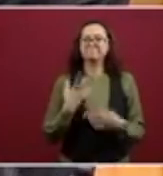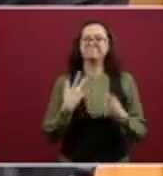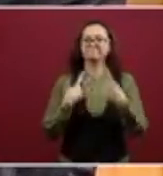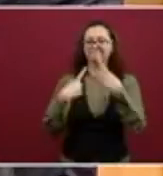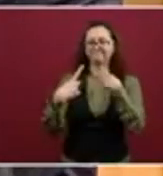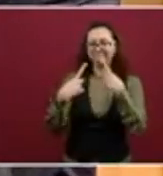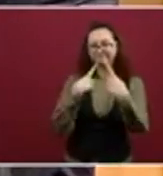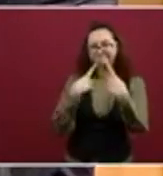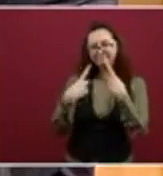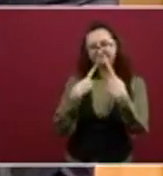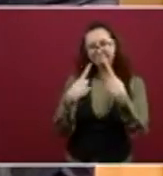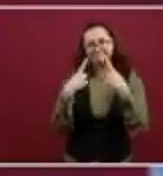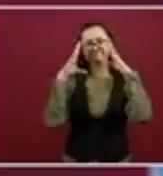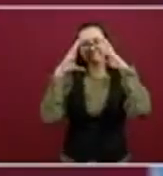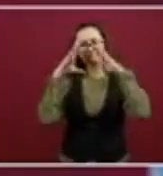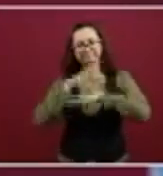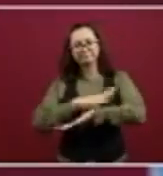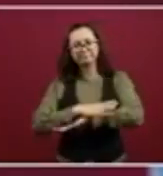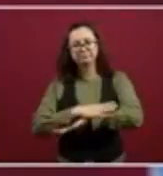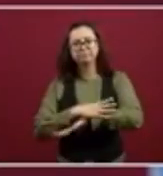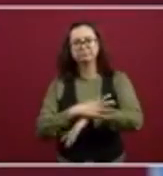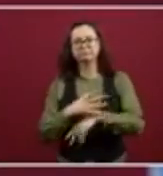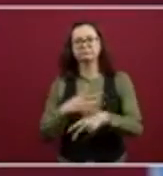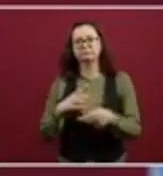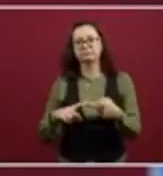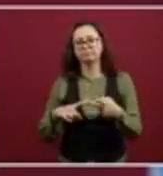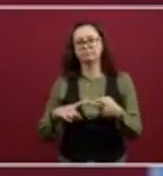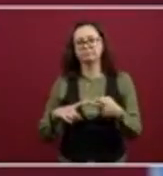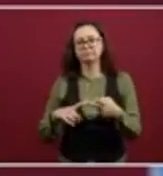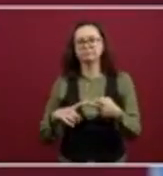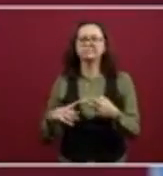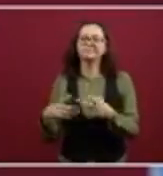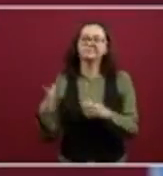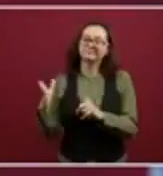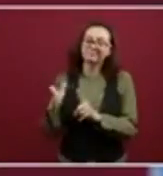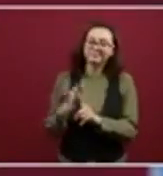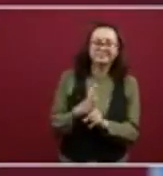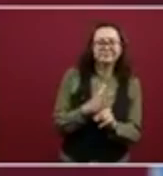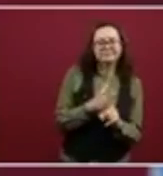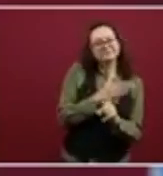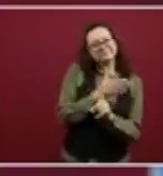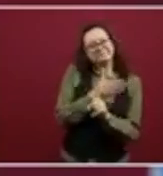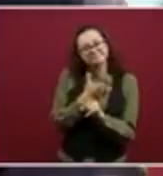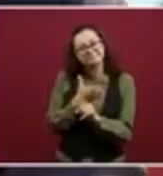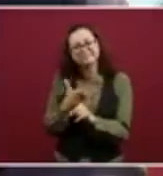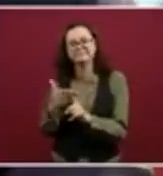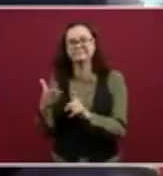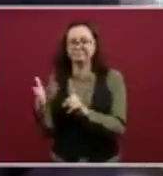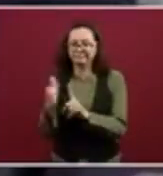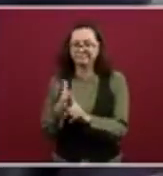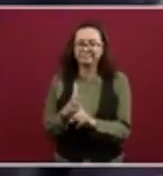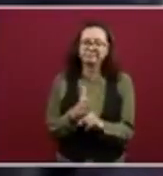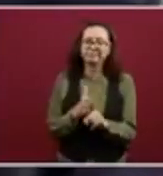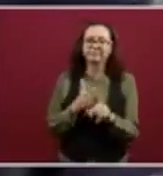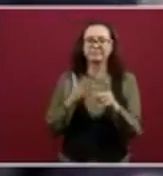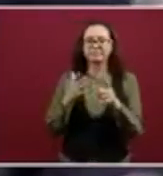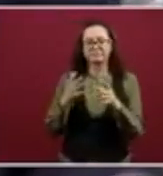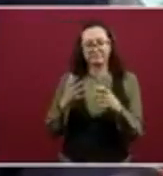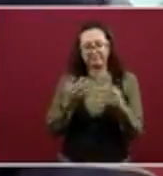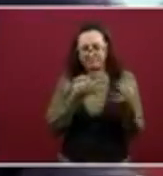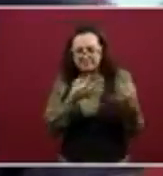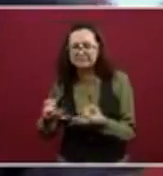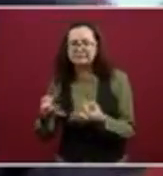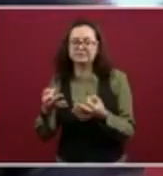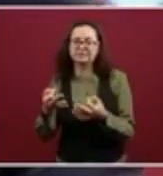diplomacia, de convencer, de persuadir, sobre todo